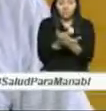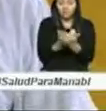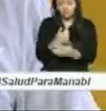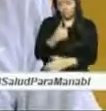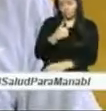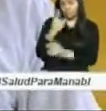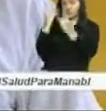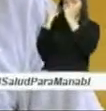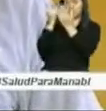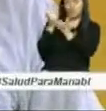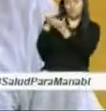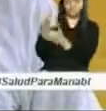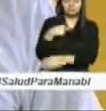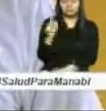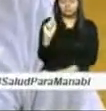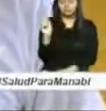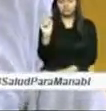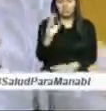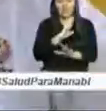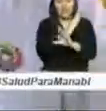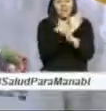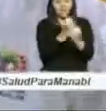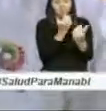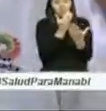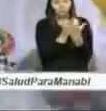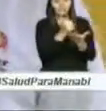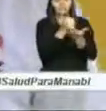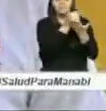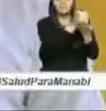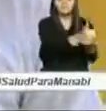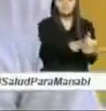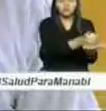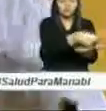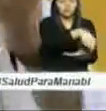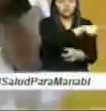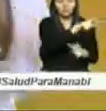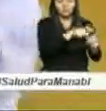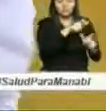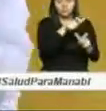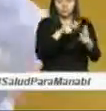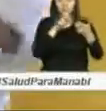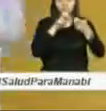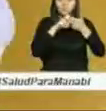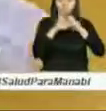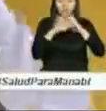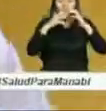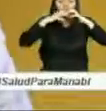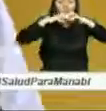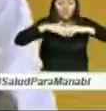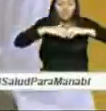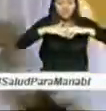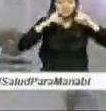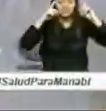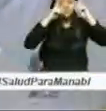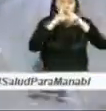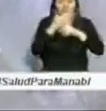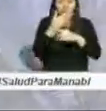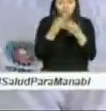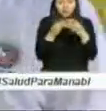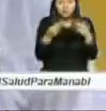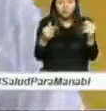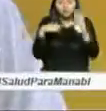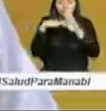siempre. Vamos a hacer unos ajustes, porque para enfrentar la crisis, para enfrentar las dificultades, para evitar una crisis